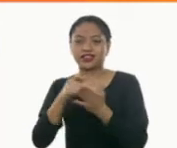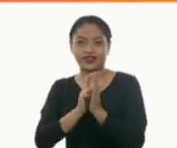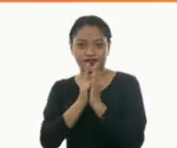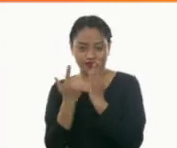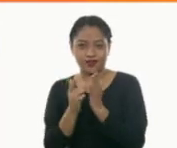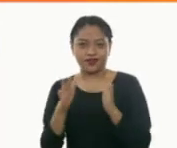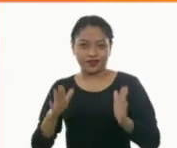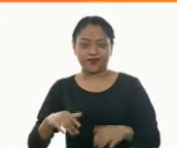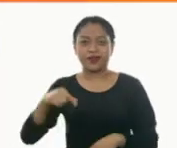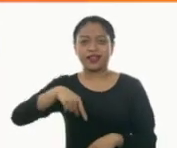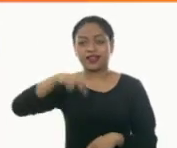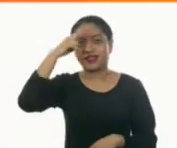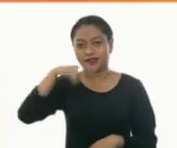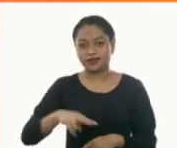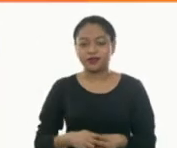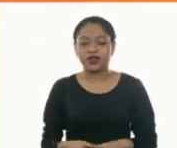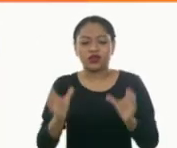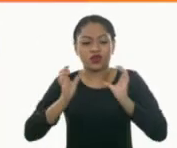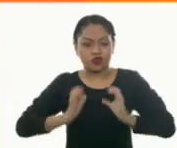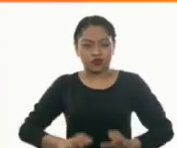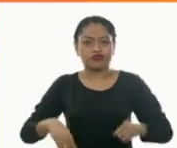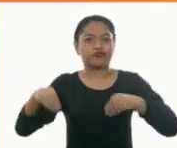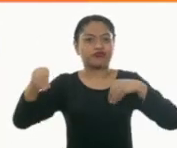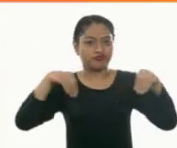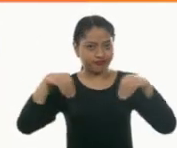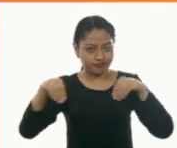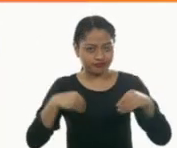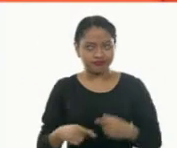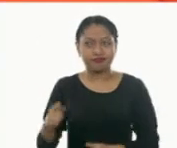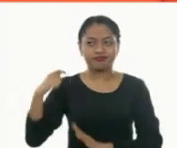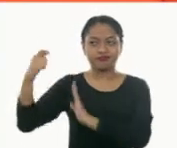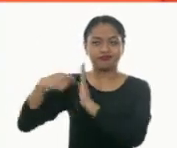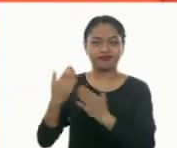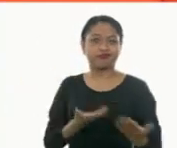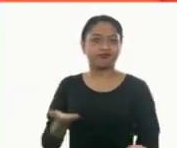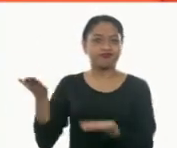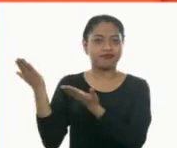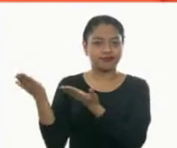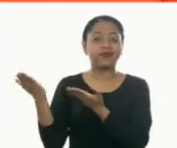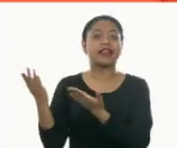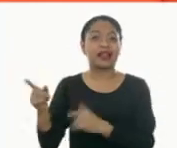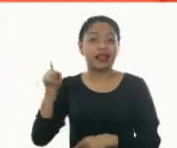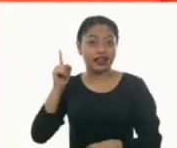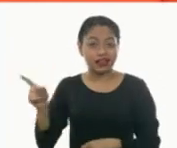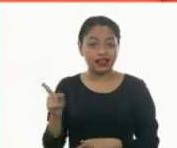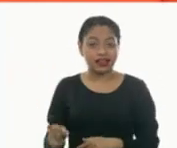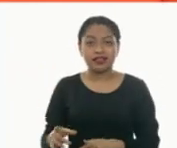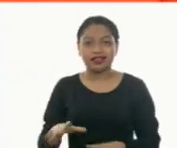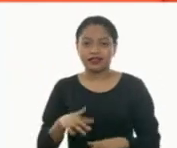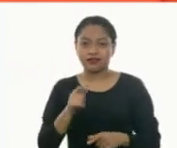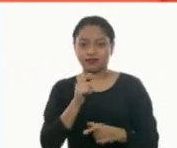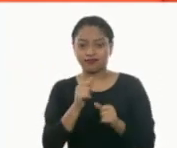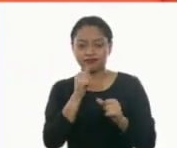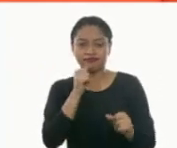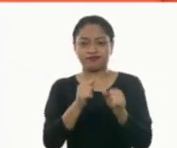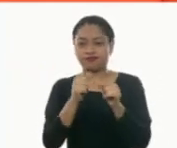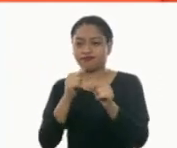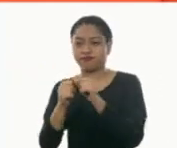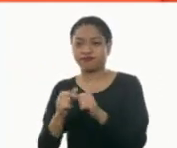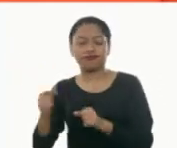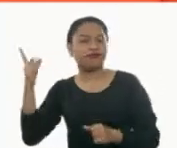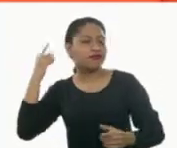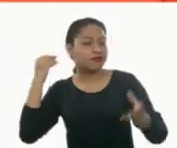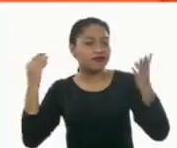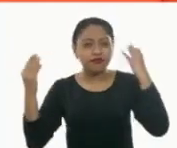Y trabajamos con el cuerpo. Entonces, lo que verán en el video es cómo cada grafía, cada letra y cada